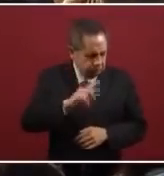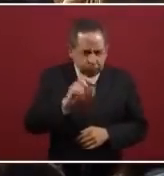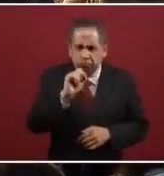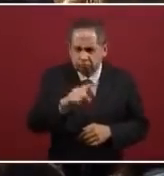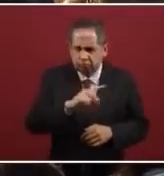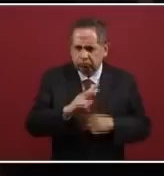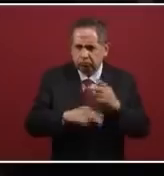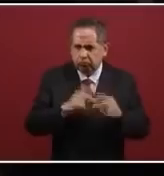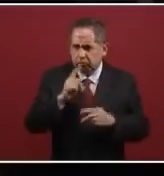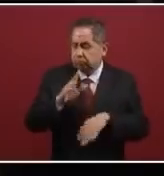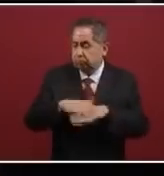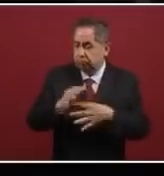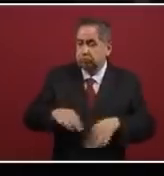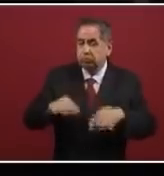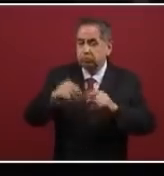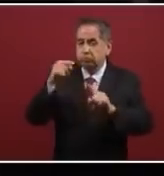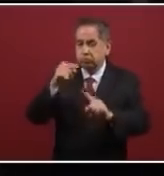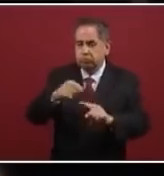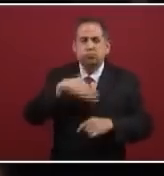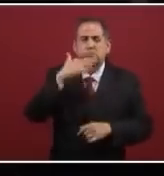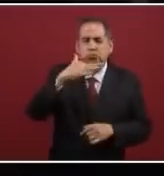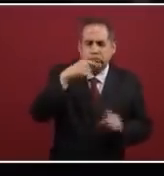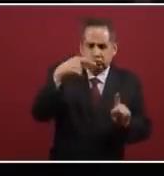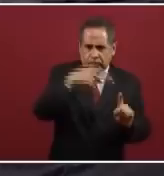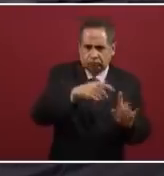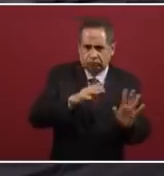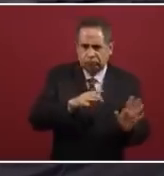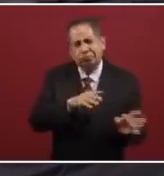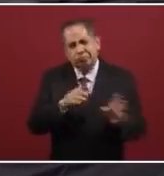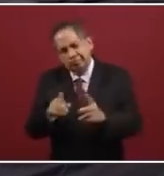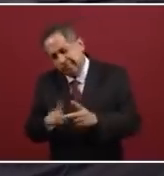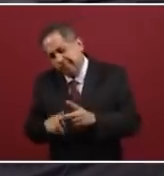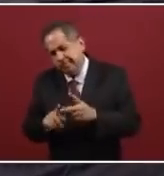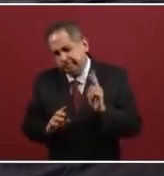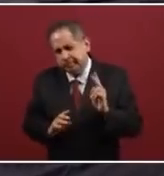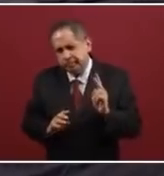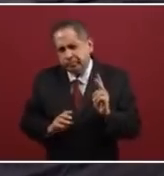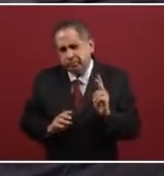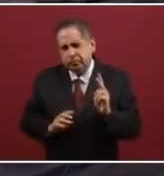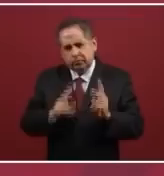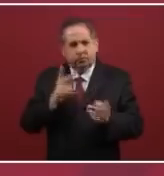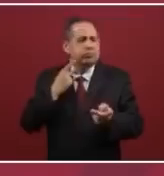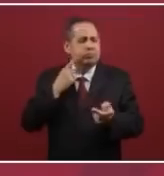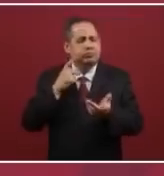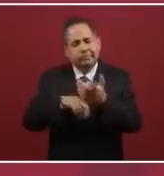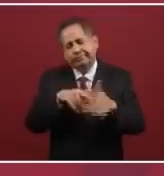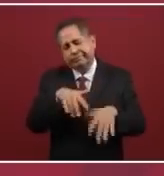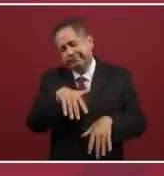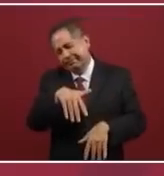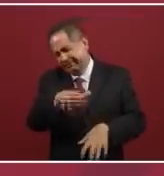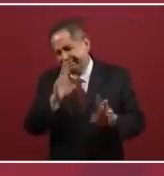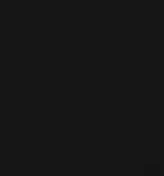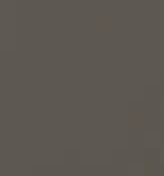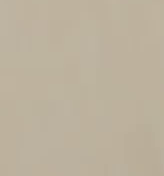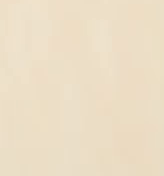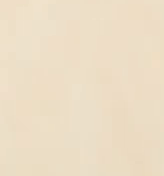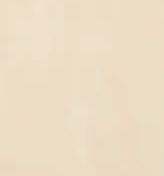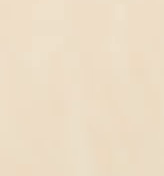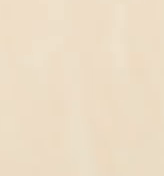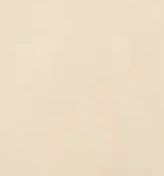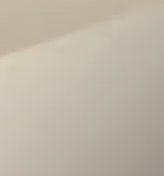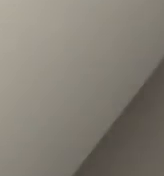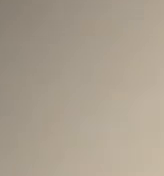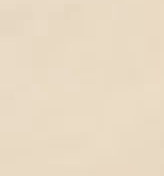pero lo más importante es la corrupción que lo otro es más politiquería eleconomista televisión